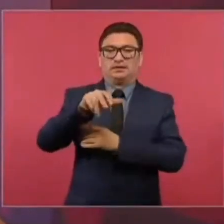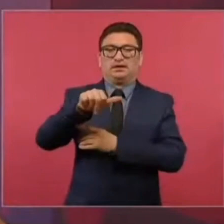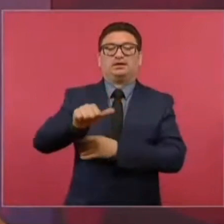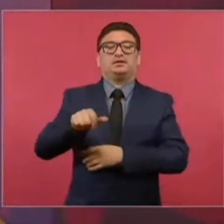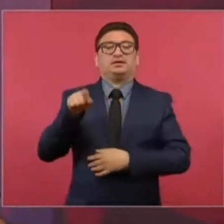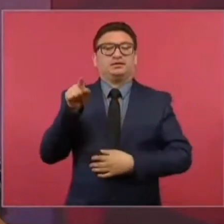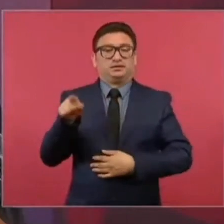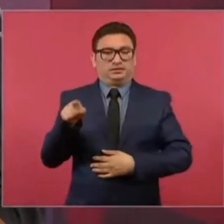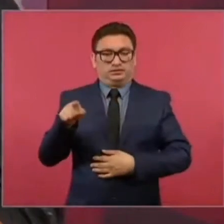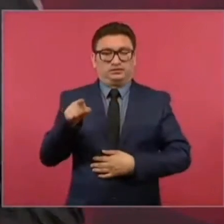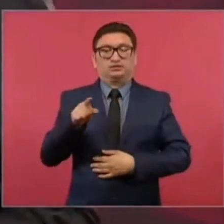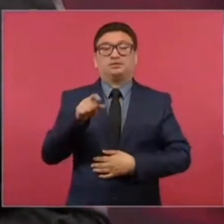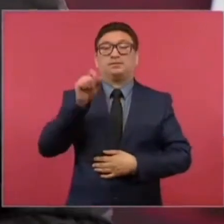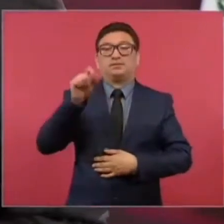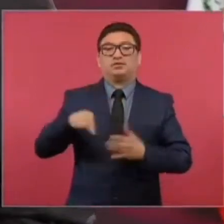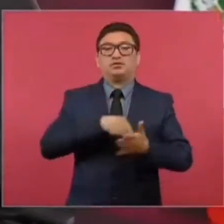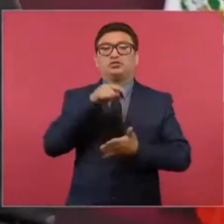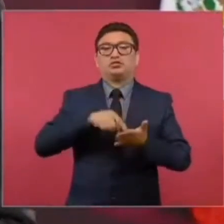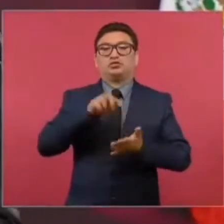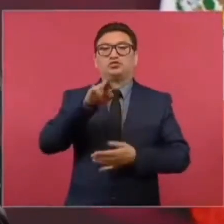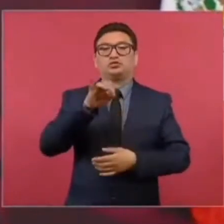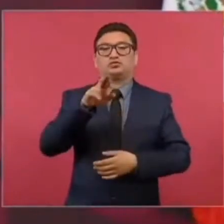en Rosario,